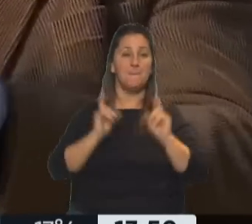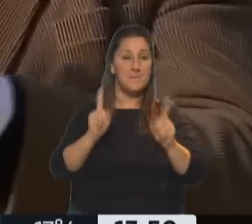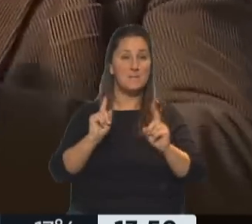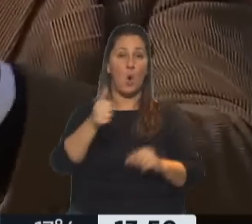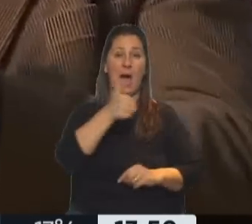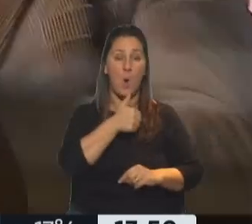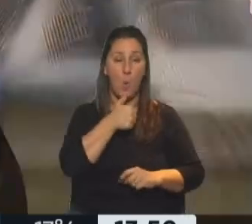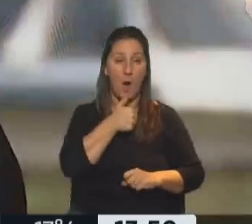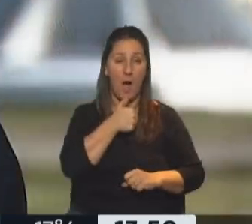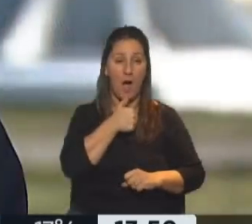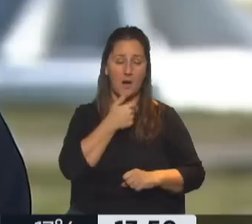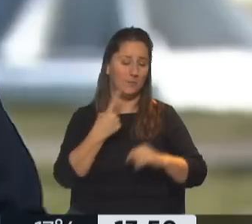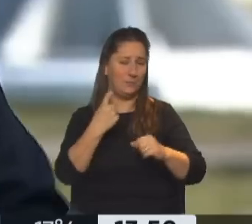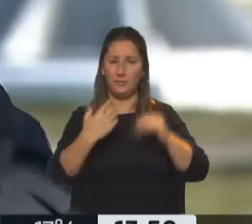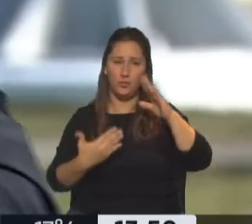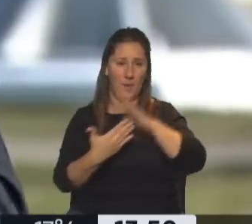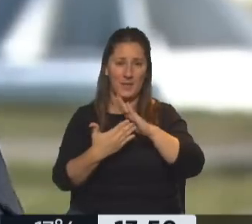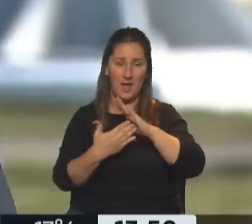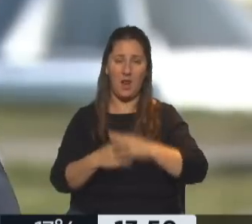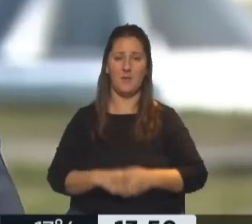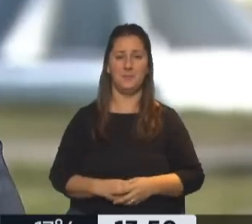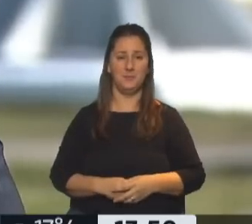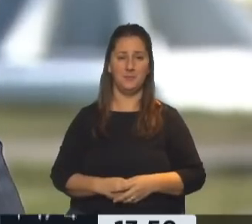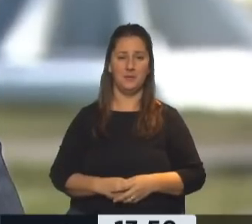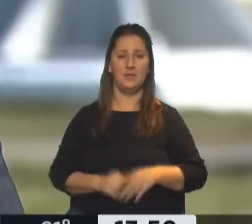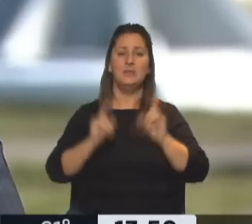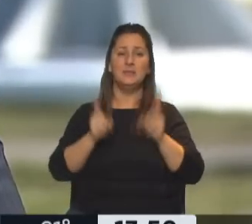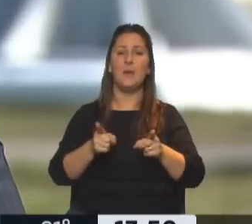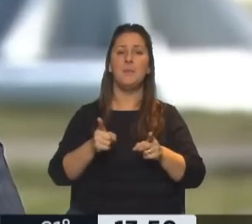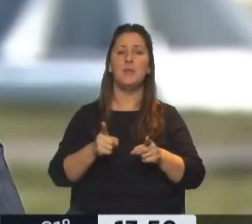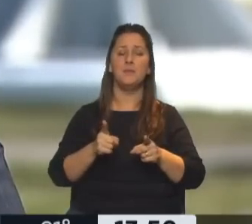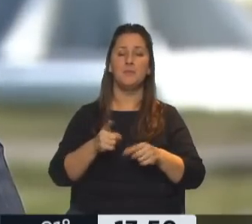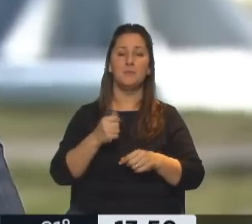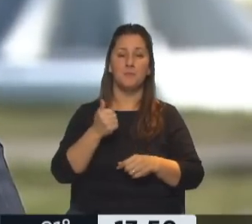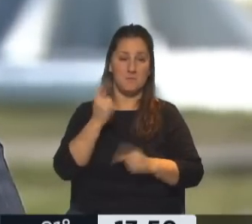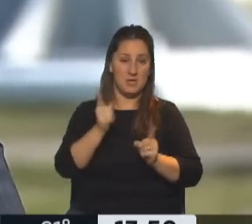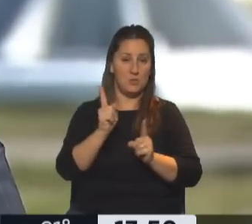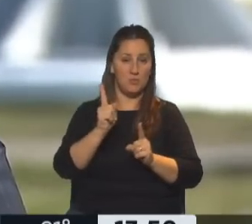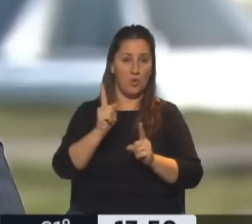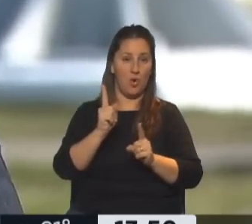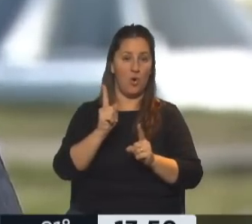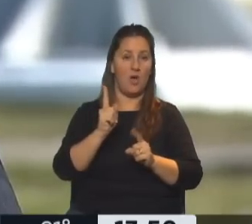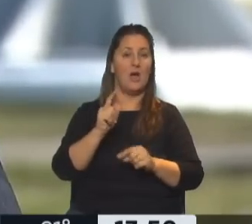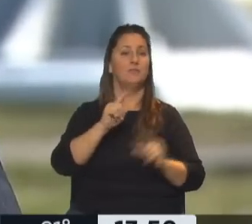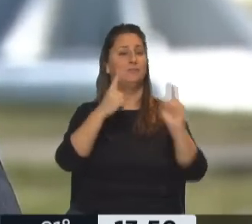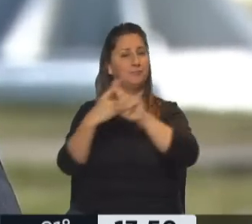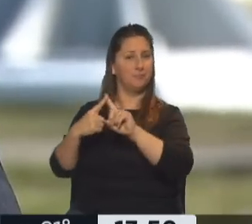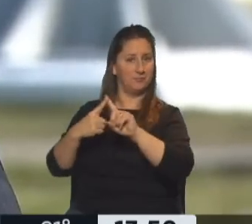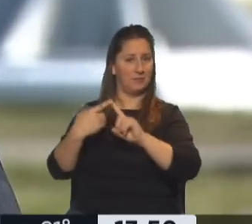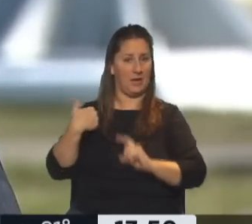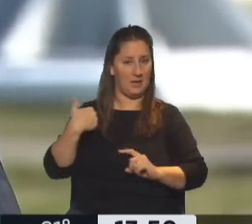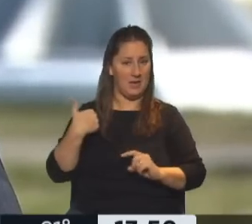agua es un elemento central, también es central que el gas llegue a todas las casas